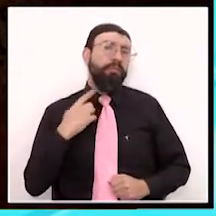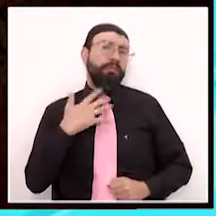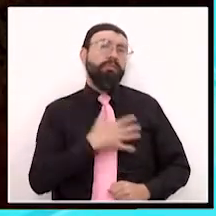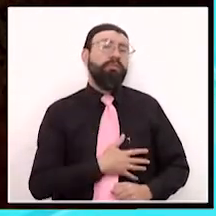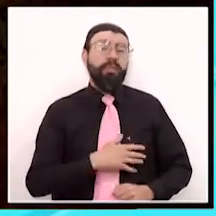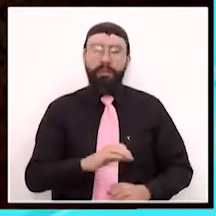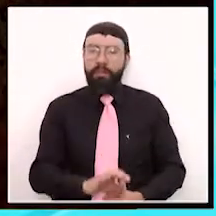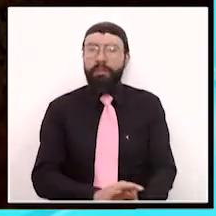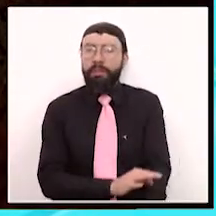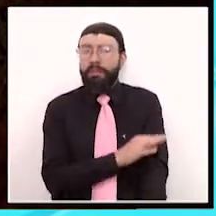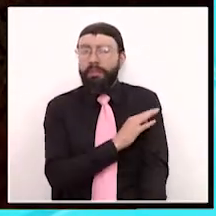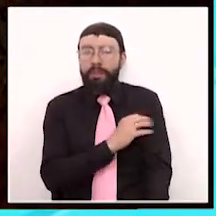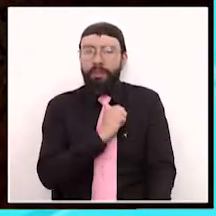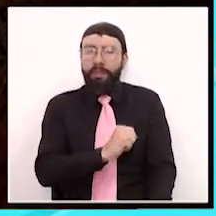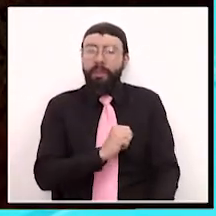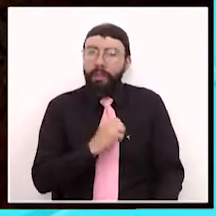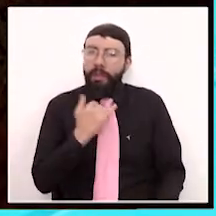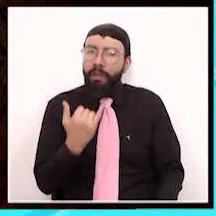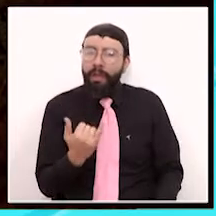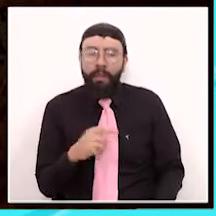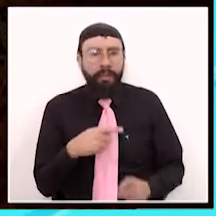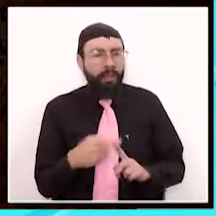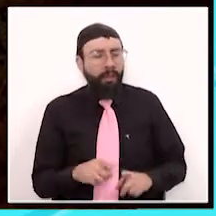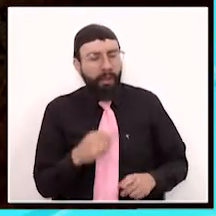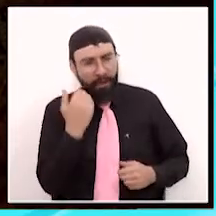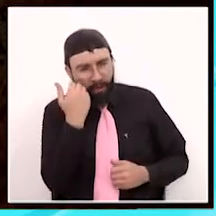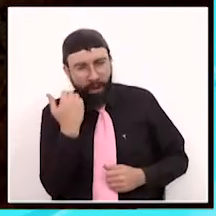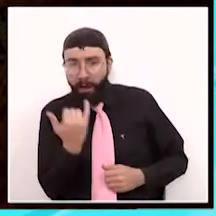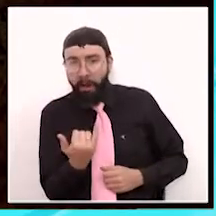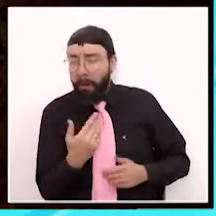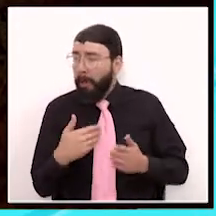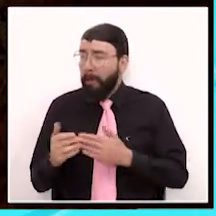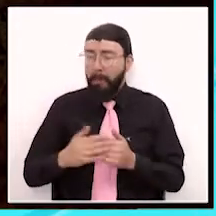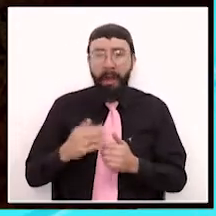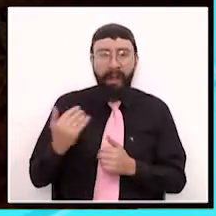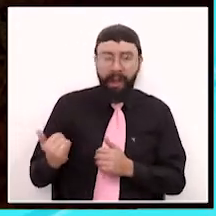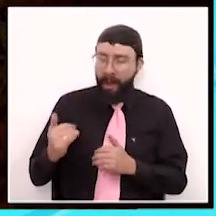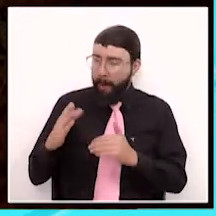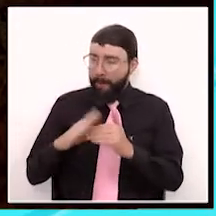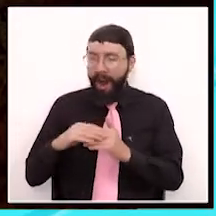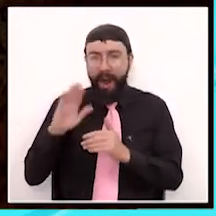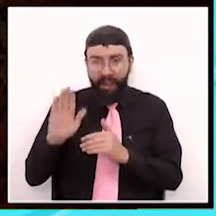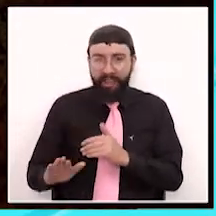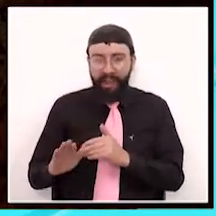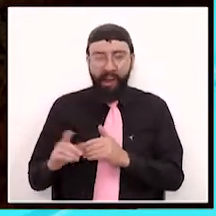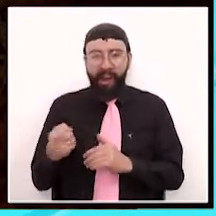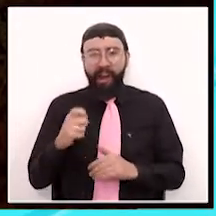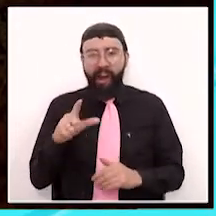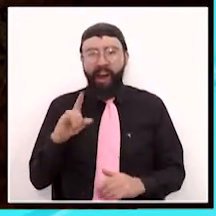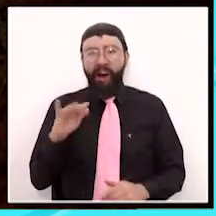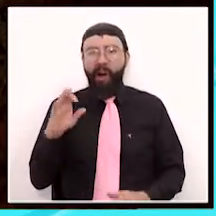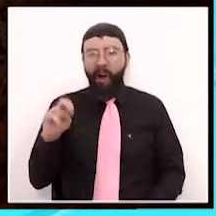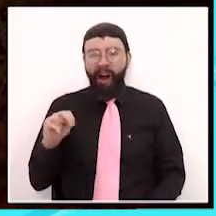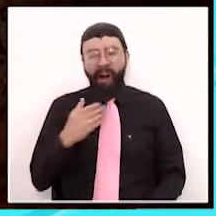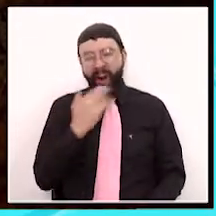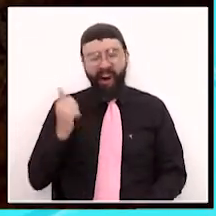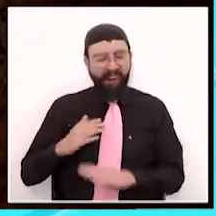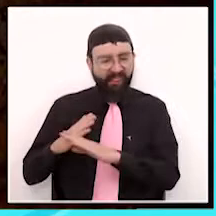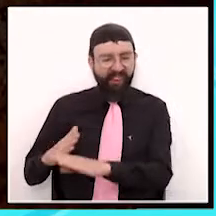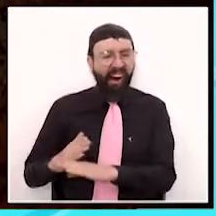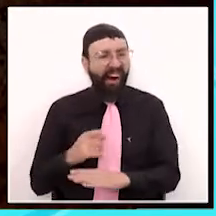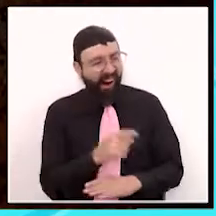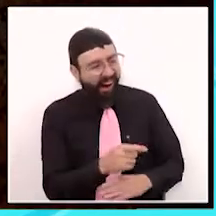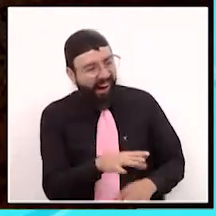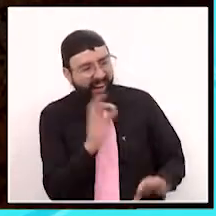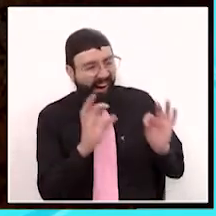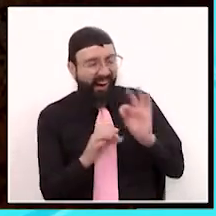múltiple, problemas neurológicos muy avanzados, definitivamente así el pan sea fermentado, si tiene gluten es mejor retirarlo y pasarnos a estas